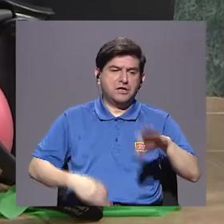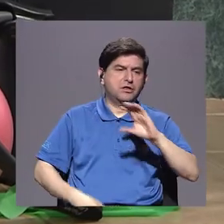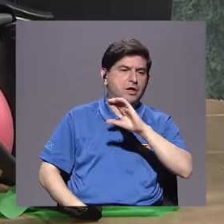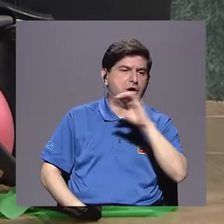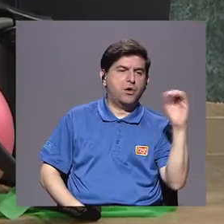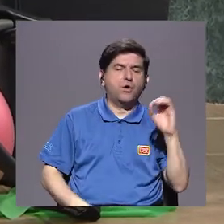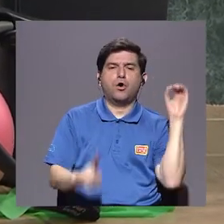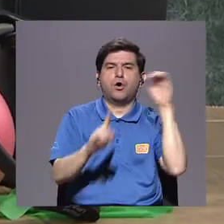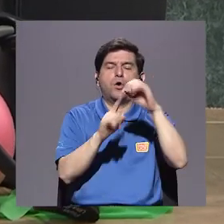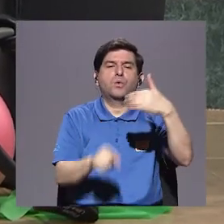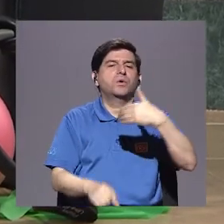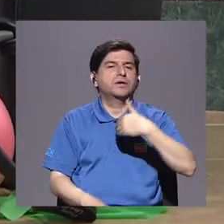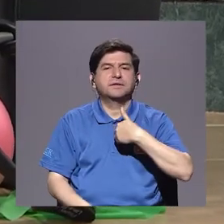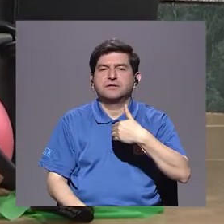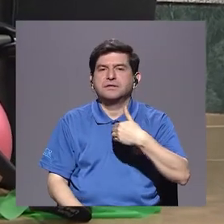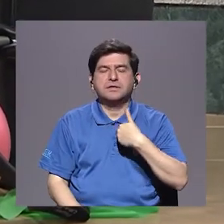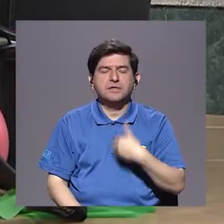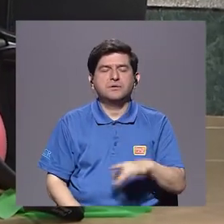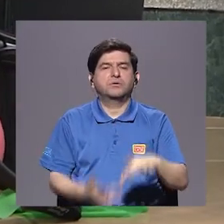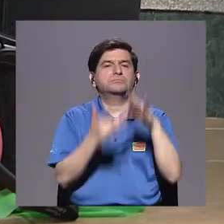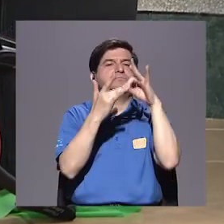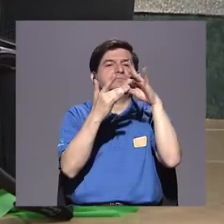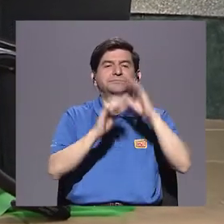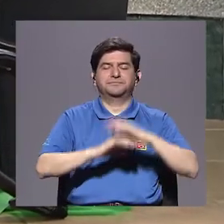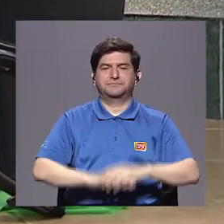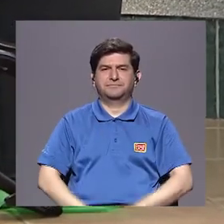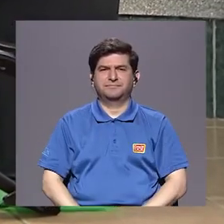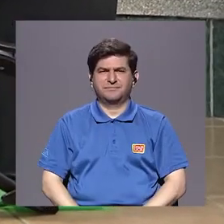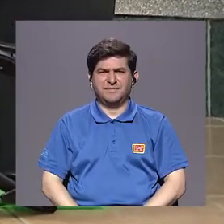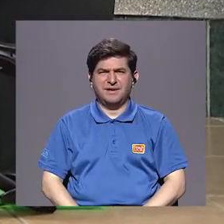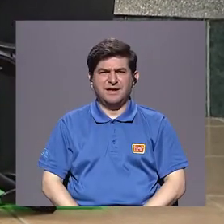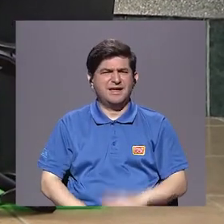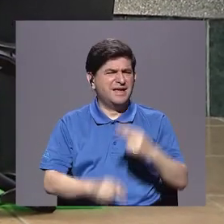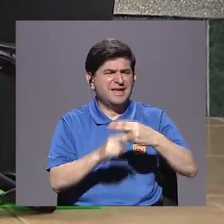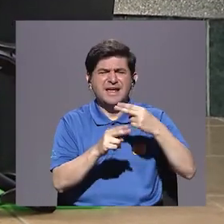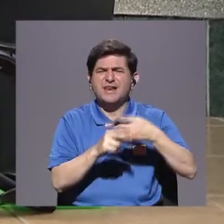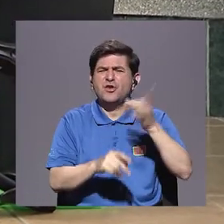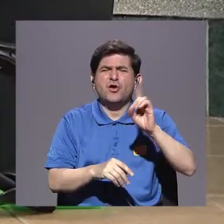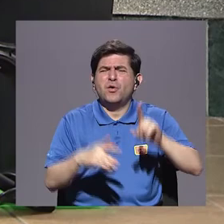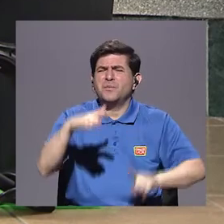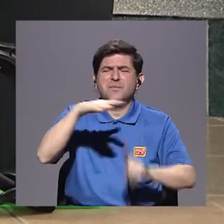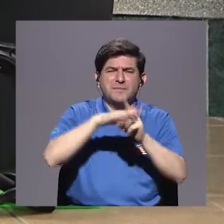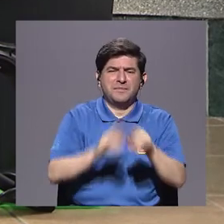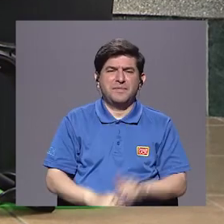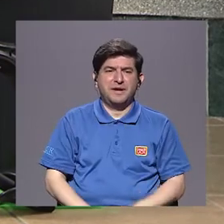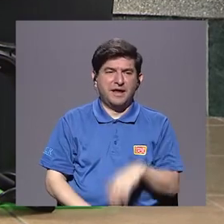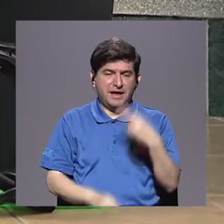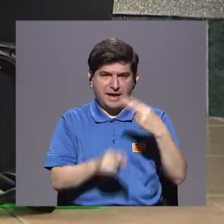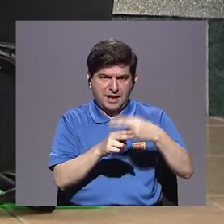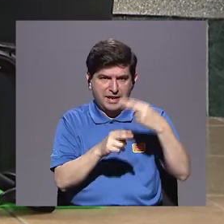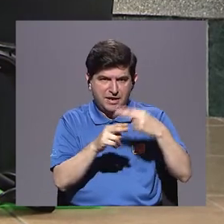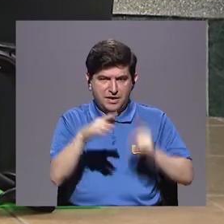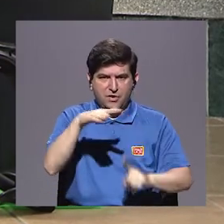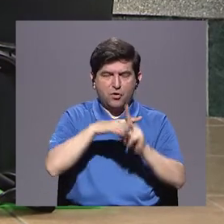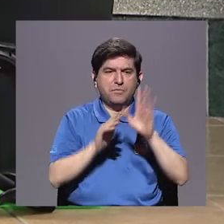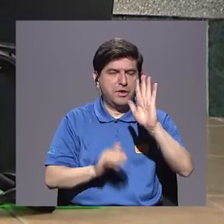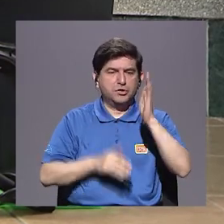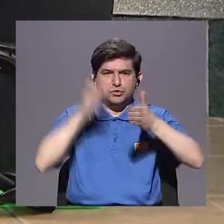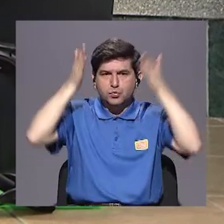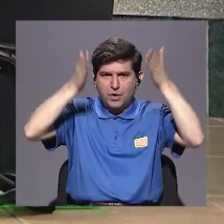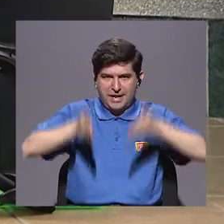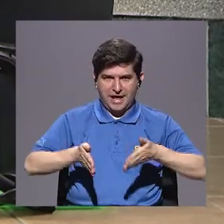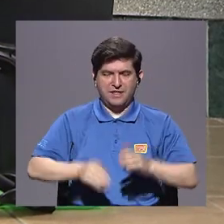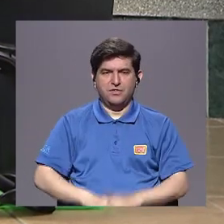algún objetivo que tenga en especial. ¿De dónde viene el nombre Pilates? El Pilates se origina de su